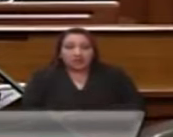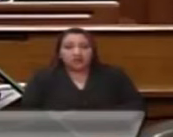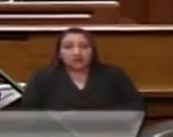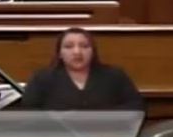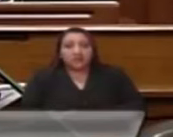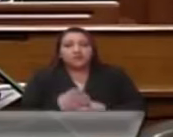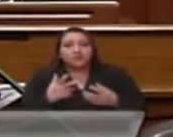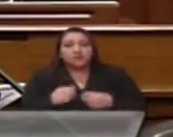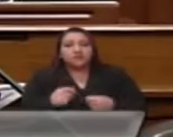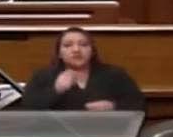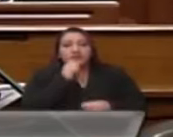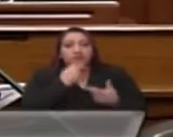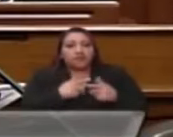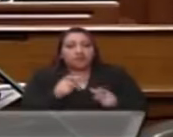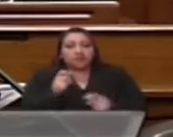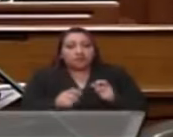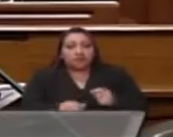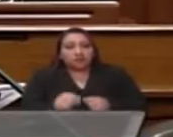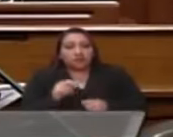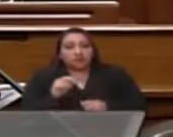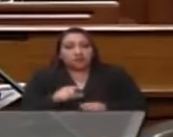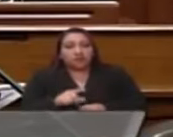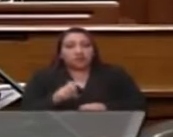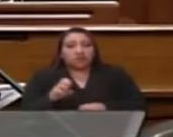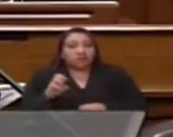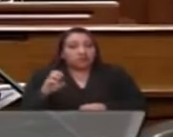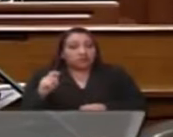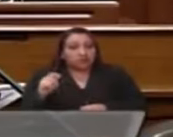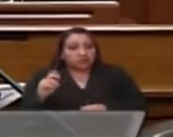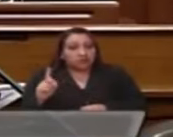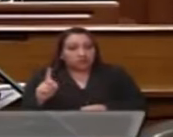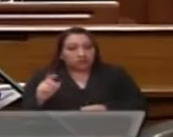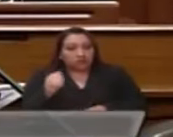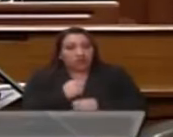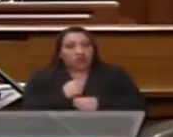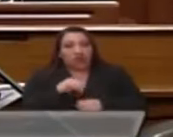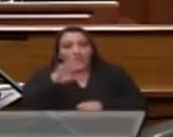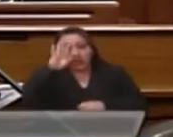los privados de libertad, las personas LGTB,